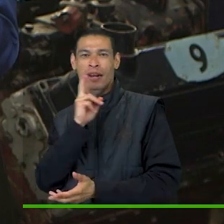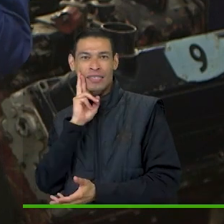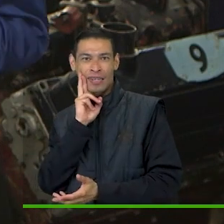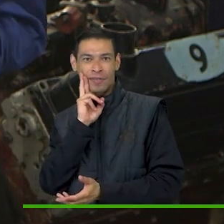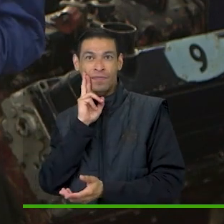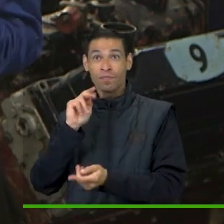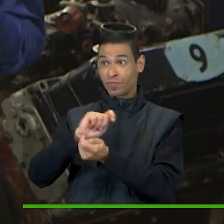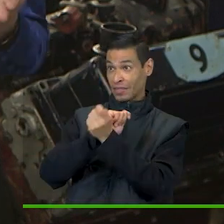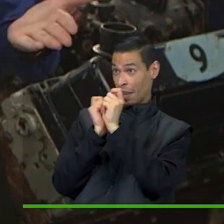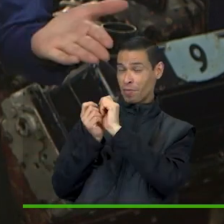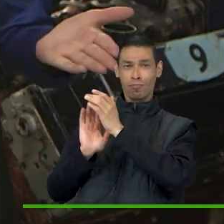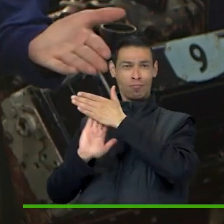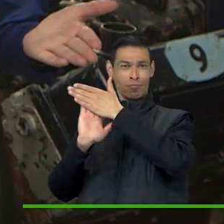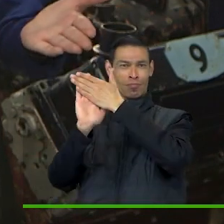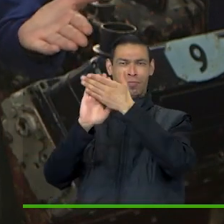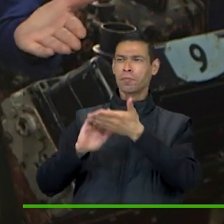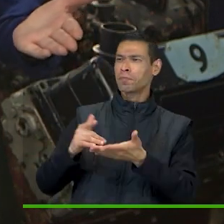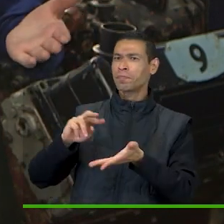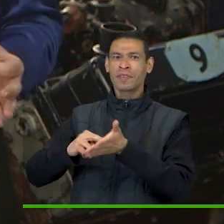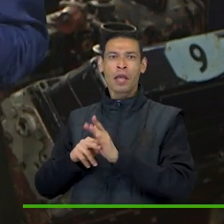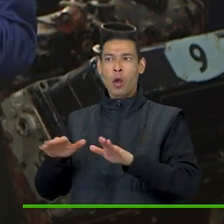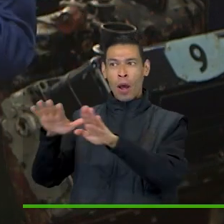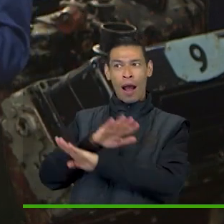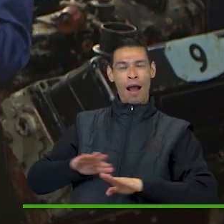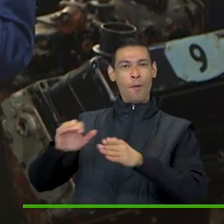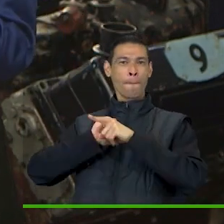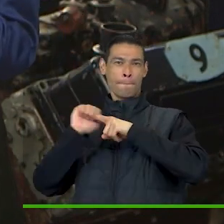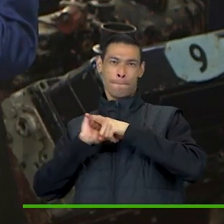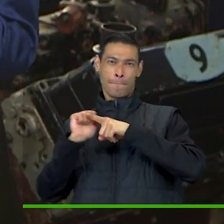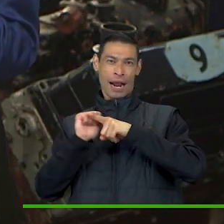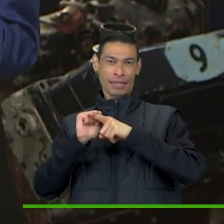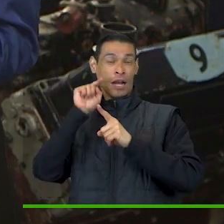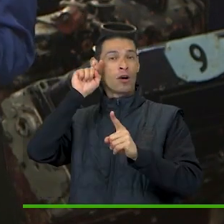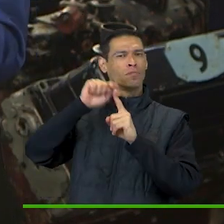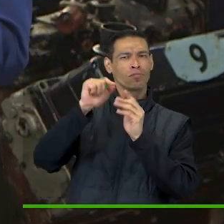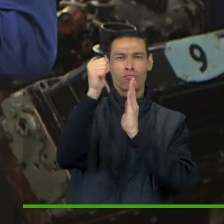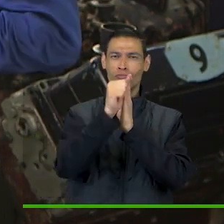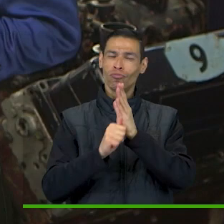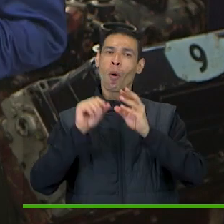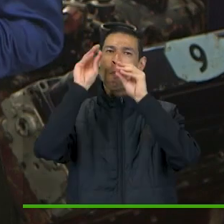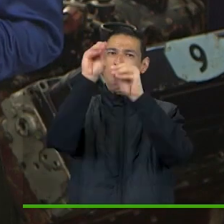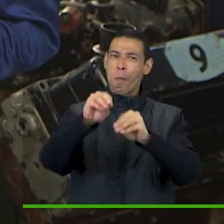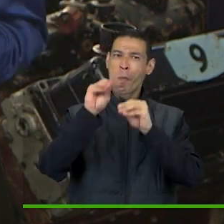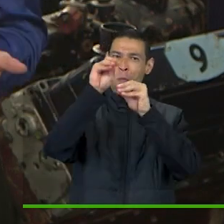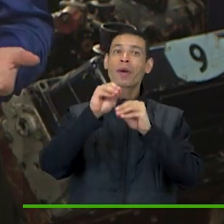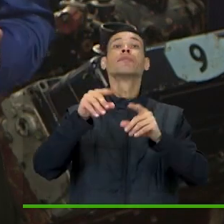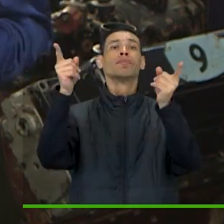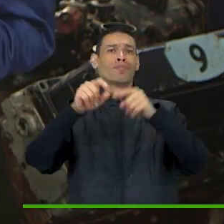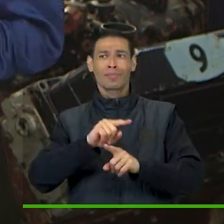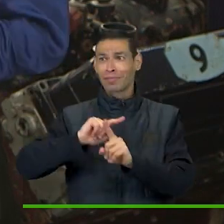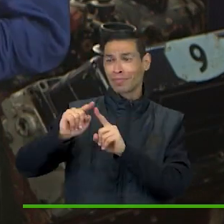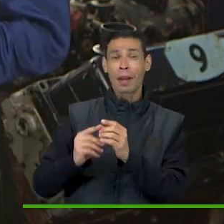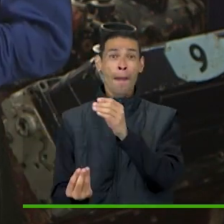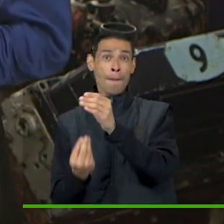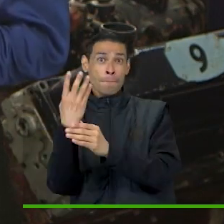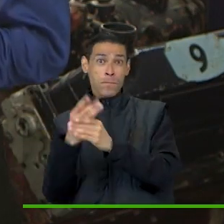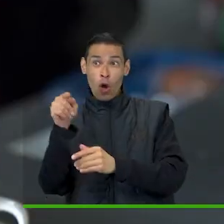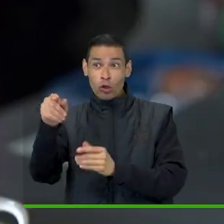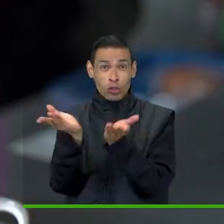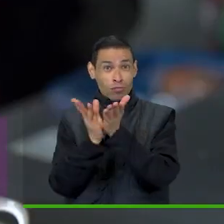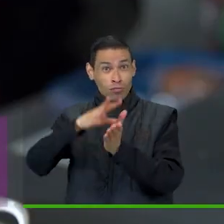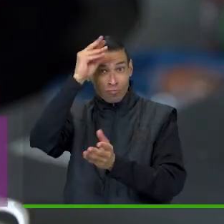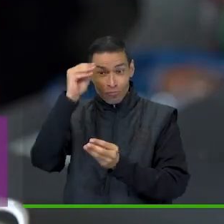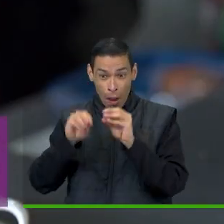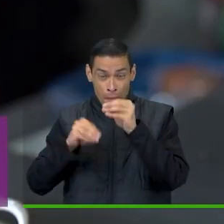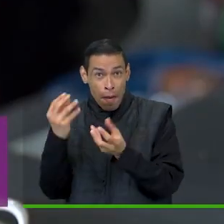de prácticas para diferentes programas de formación y un punto de degustación para los productos elaborados por nuestros aprendices.